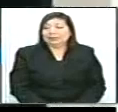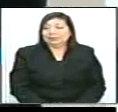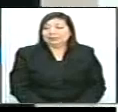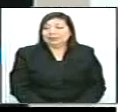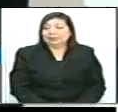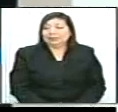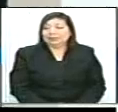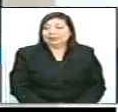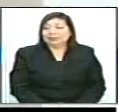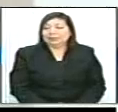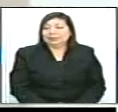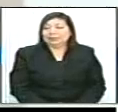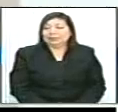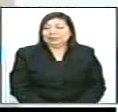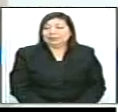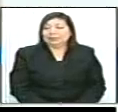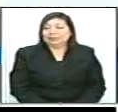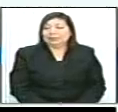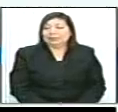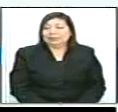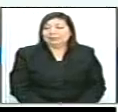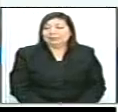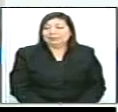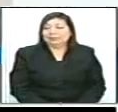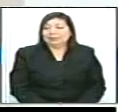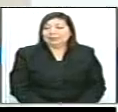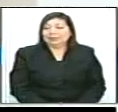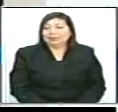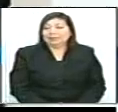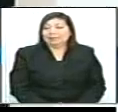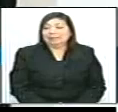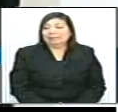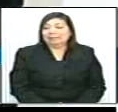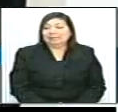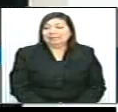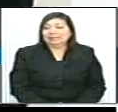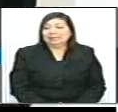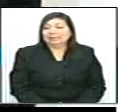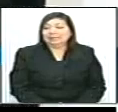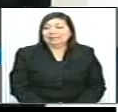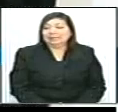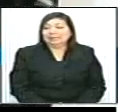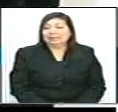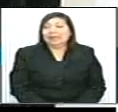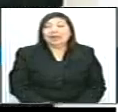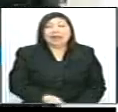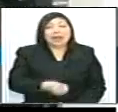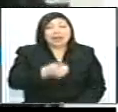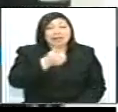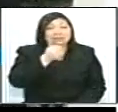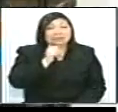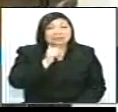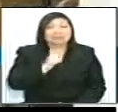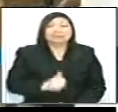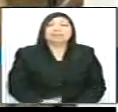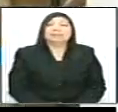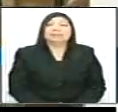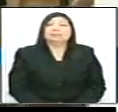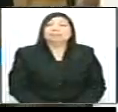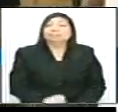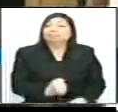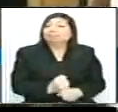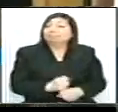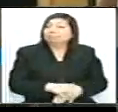Carlos Tiglia y al congresista Lucio Ávila. Puede continuar, gracias. Al día de ayer, la